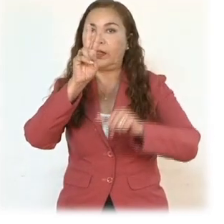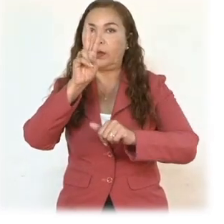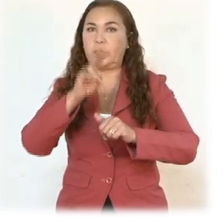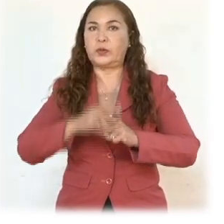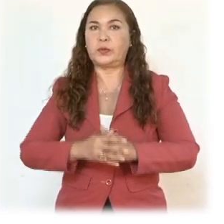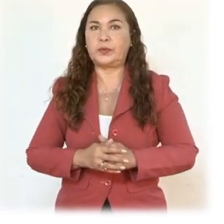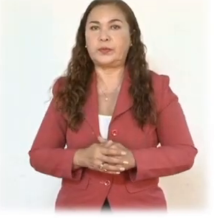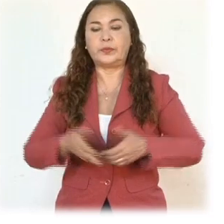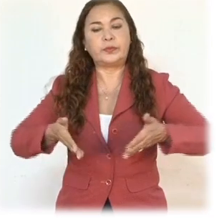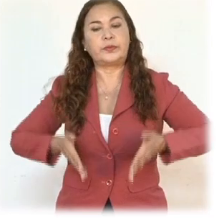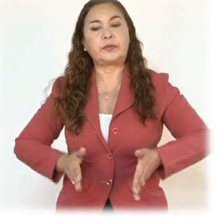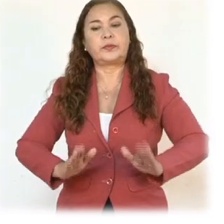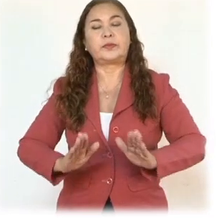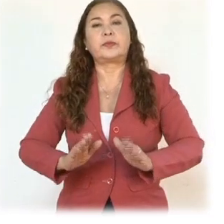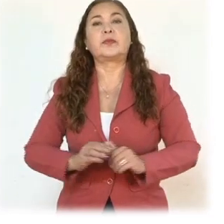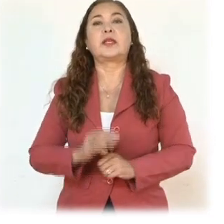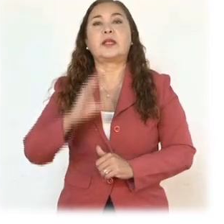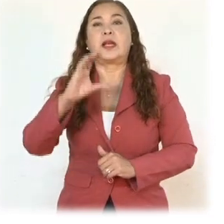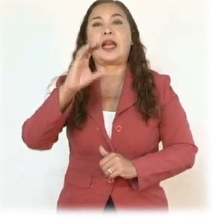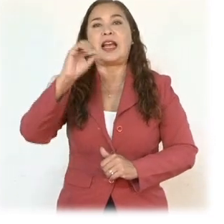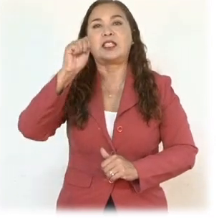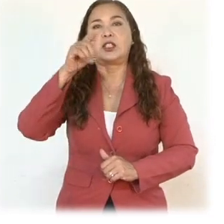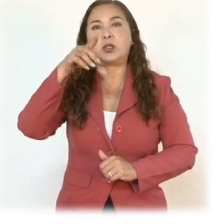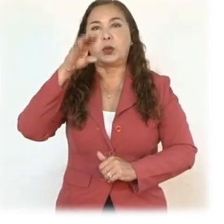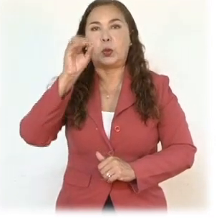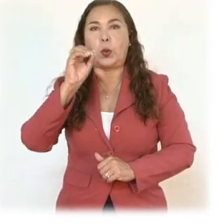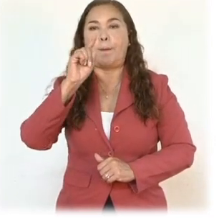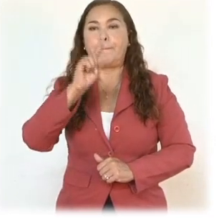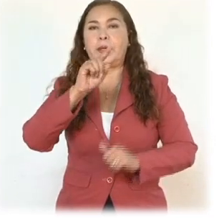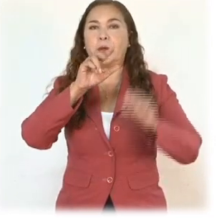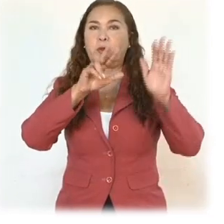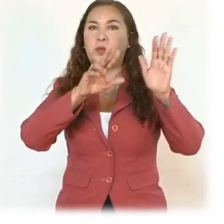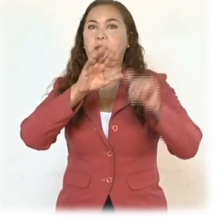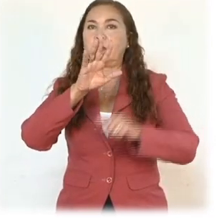1492 natalicio de Cipriano Castro